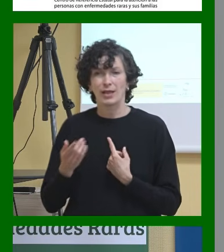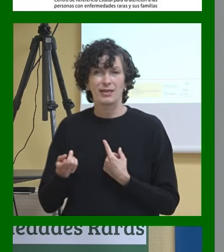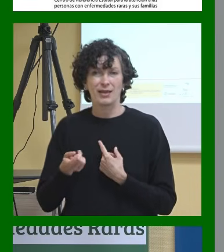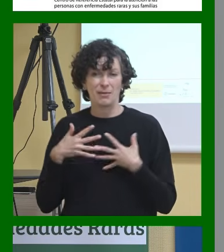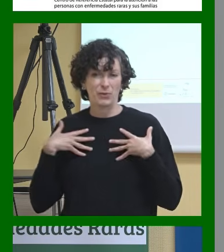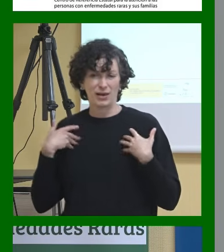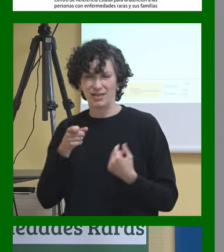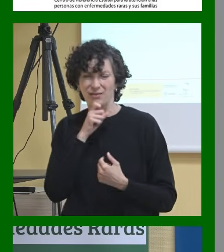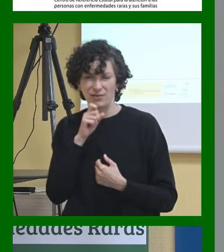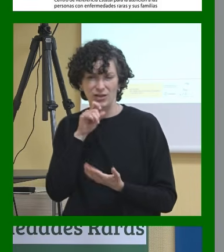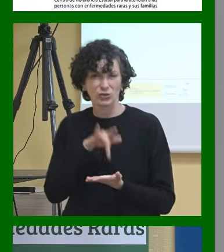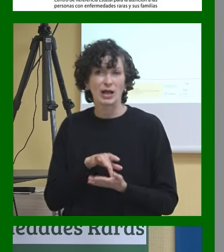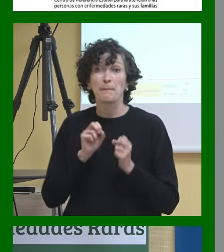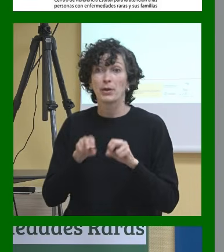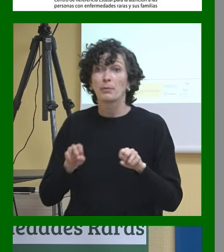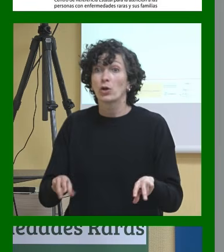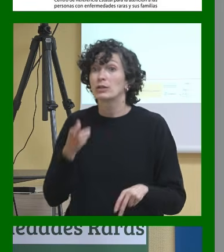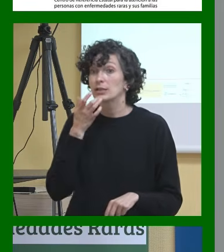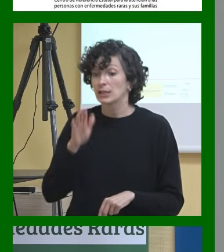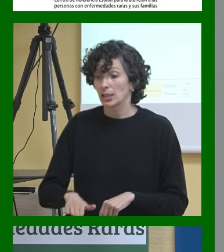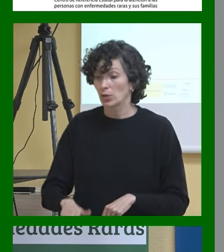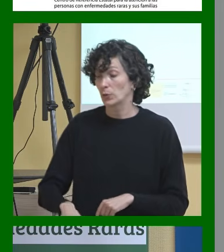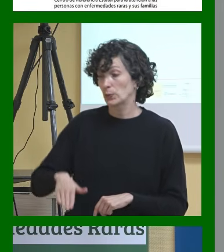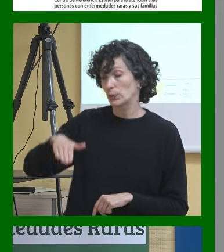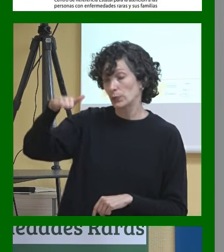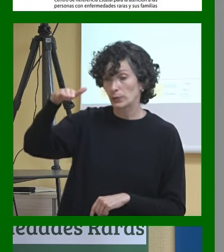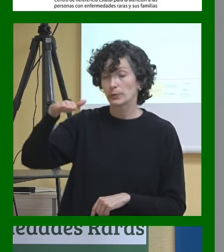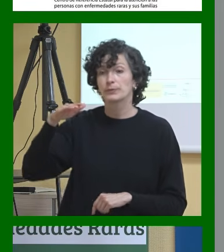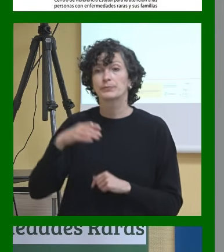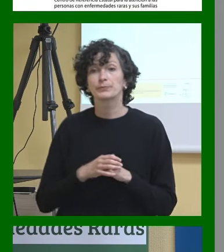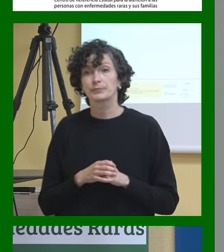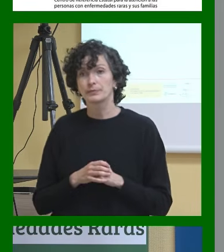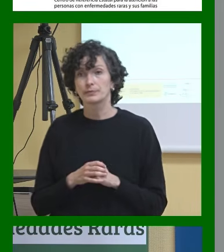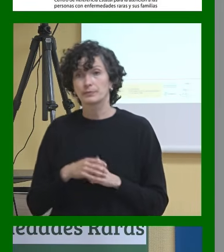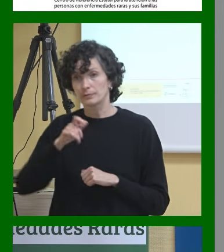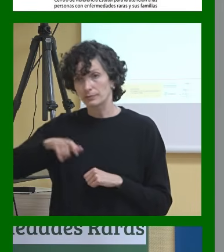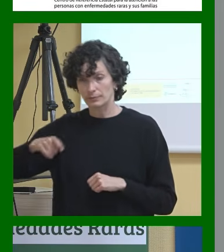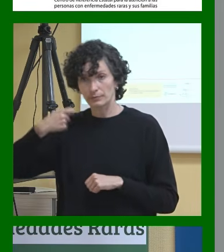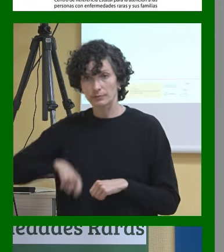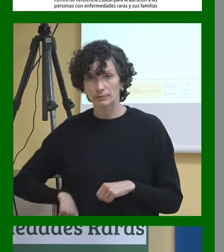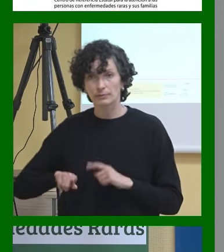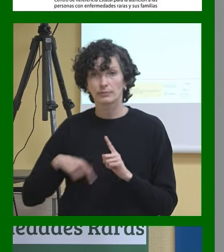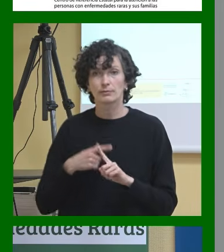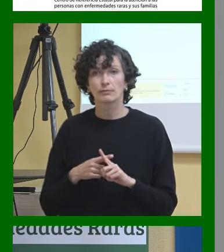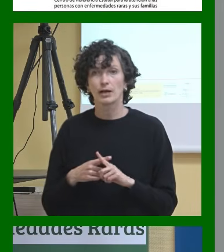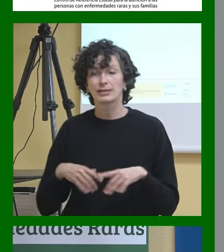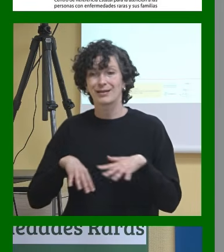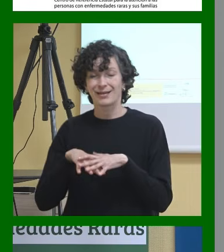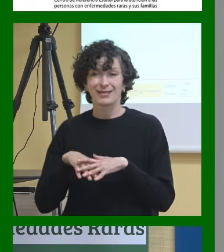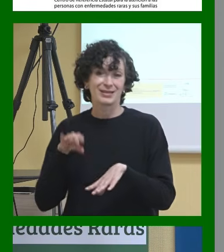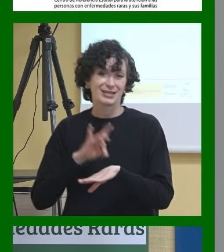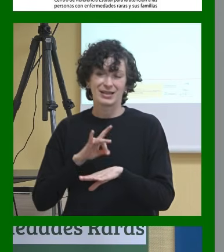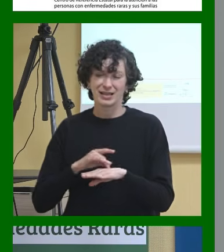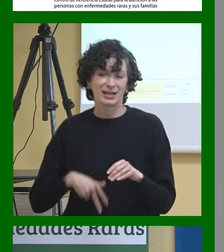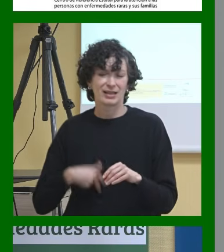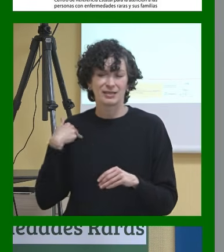vez mayores cuando los niños van creciendo, y que tanto los profesionales como la red sanitaria en